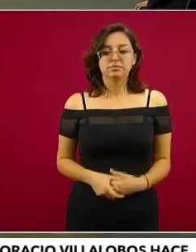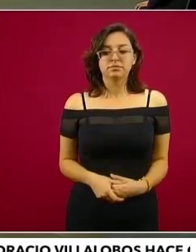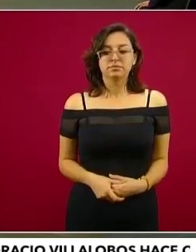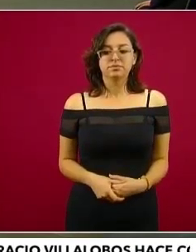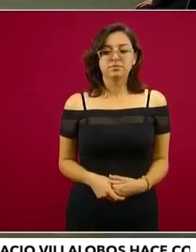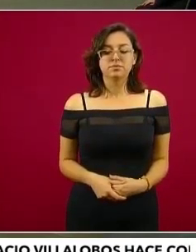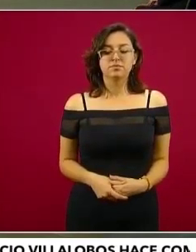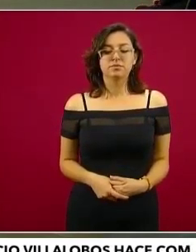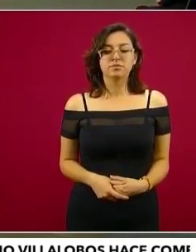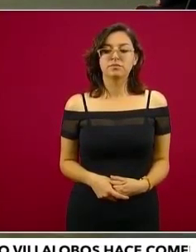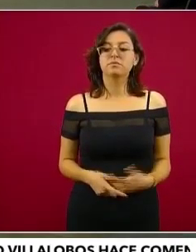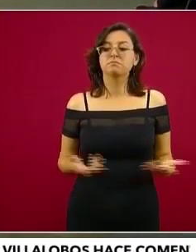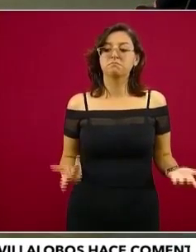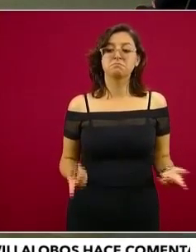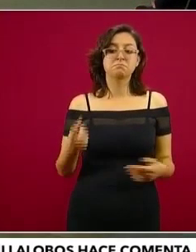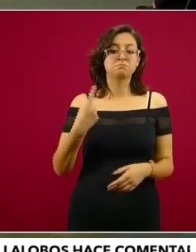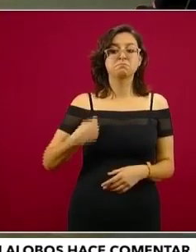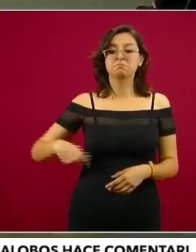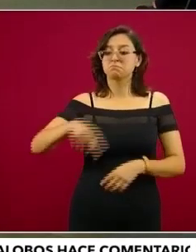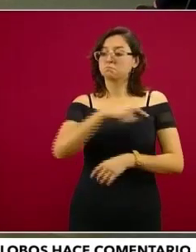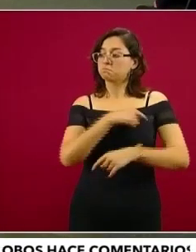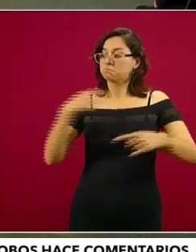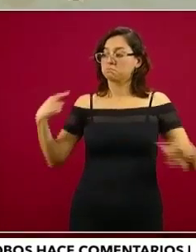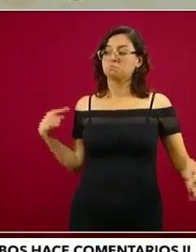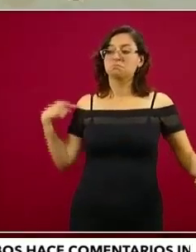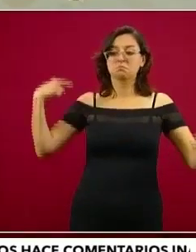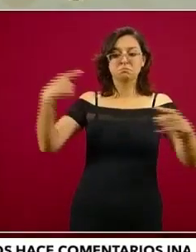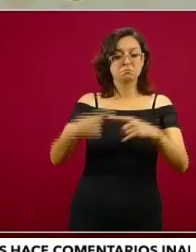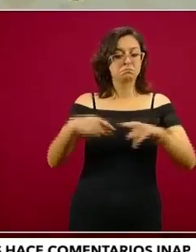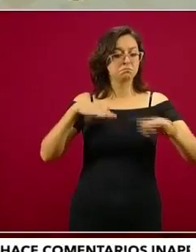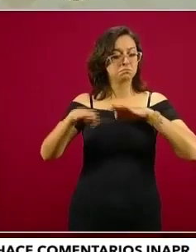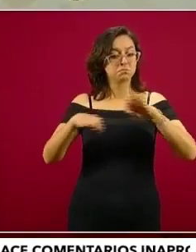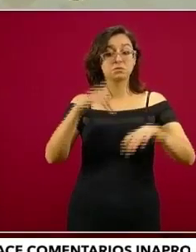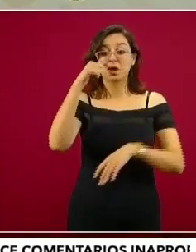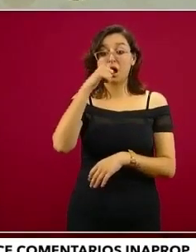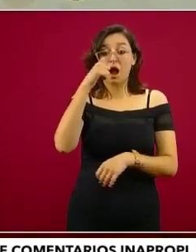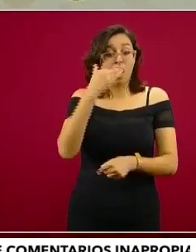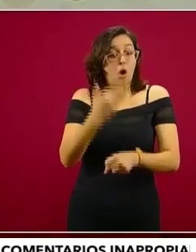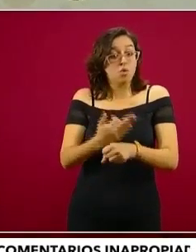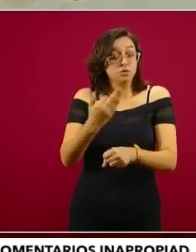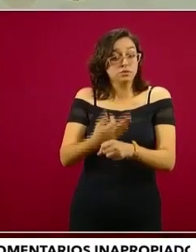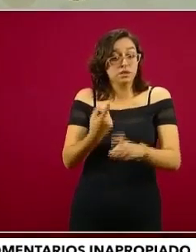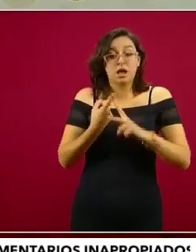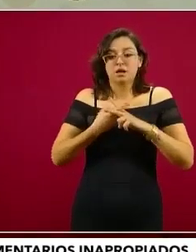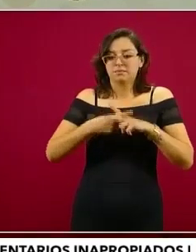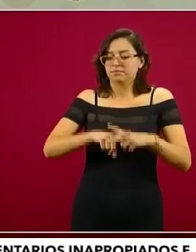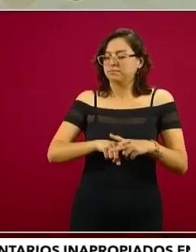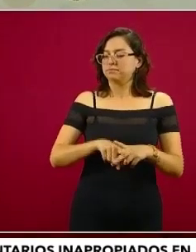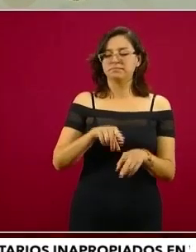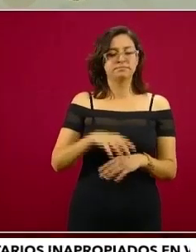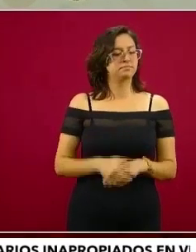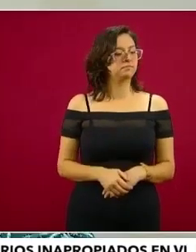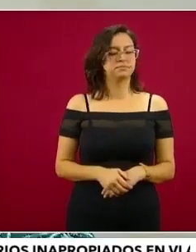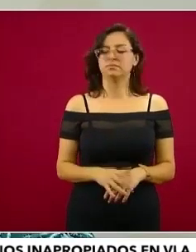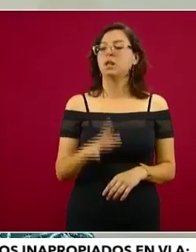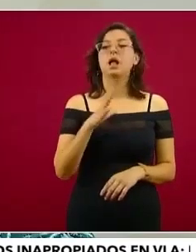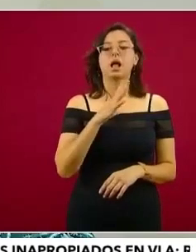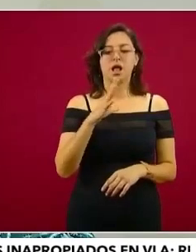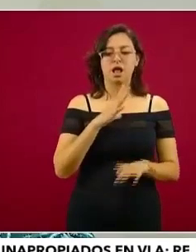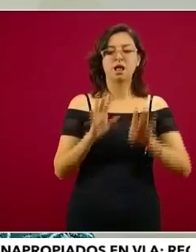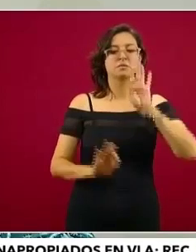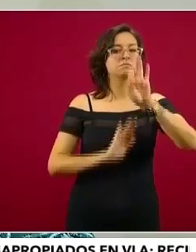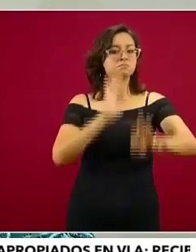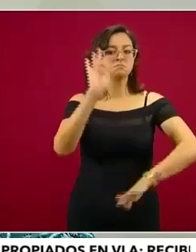es la forma que hemos venido trabajando siempre, no es a raíz de esta contingencia que se generan estos protocolos del buen